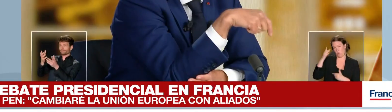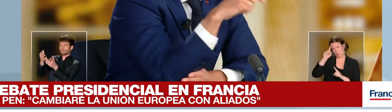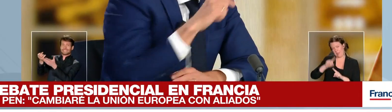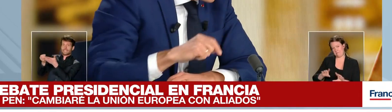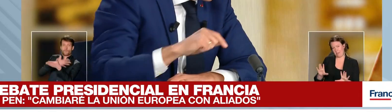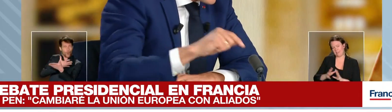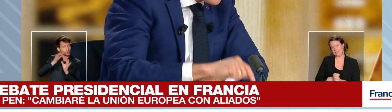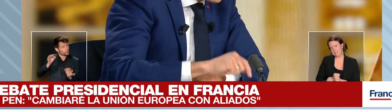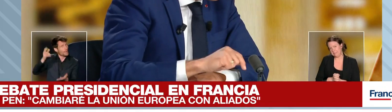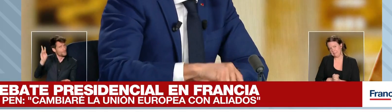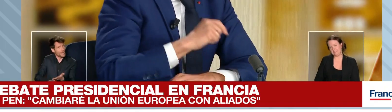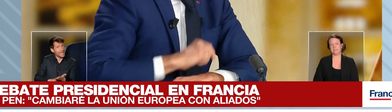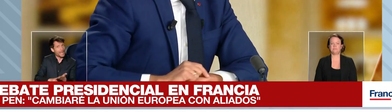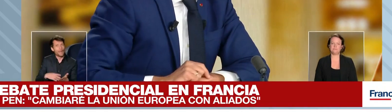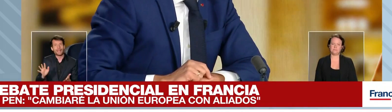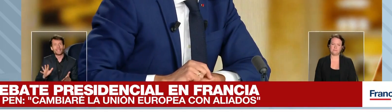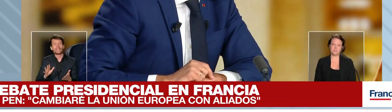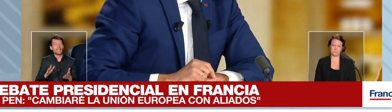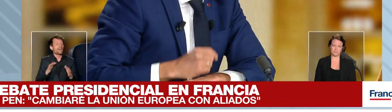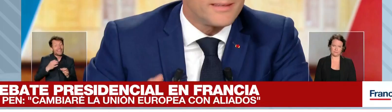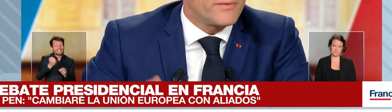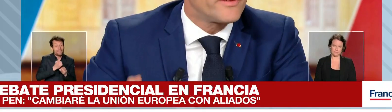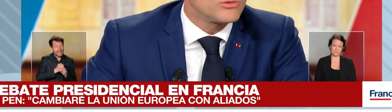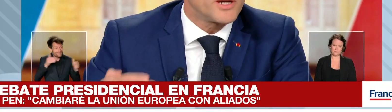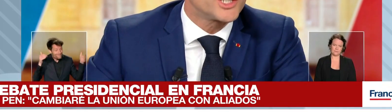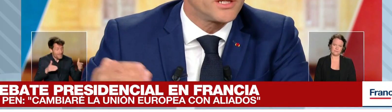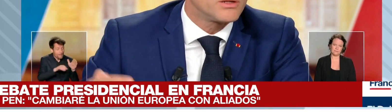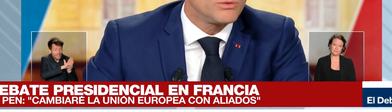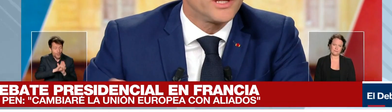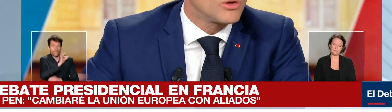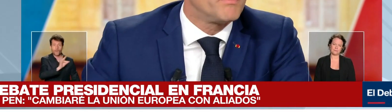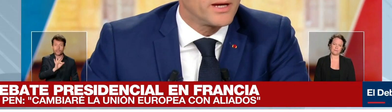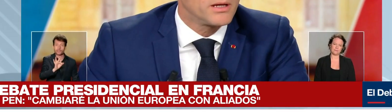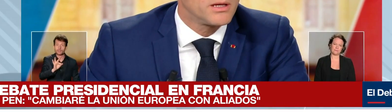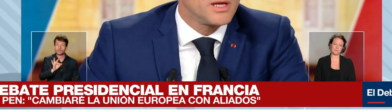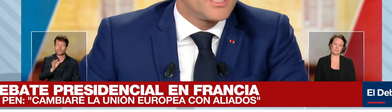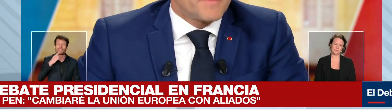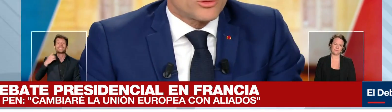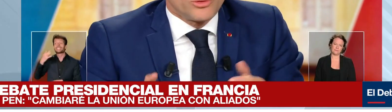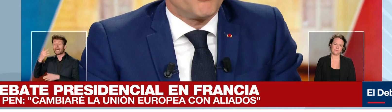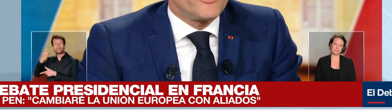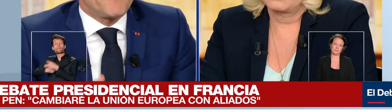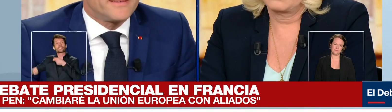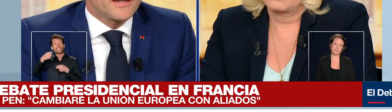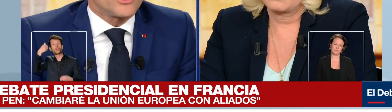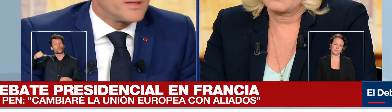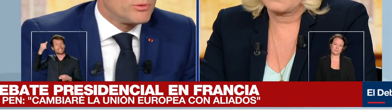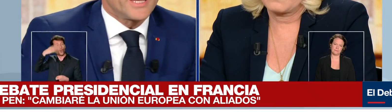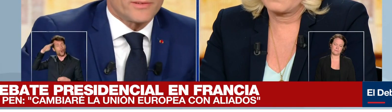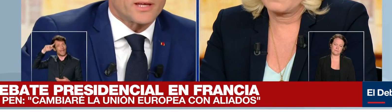sus diferencias, pero vamos a pasar al tema de la preferencia nacional para el empleo es el fin del mercado único